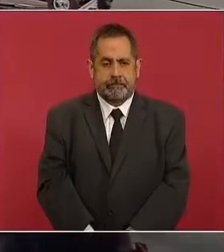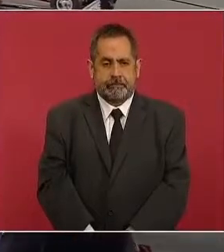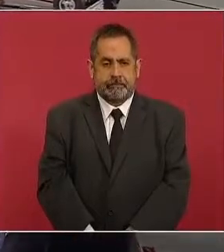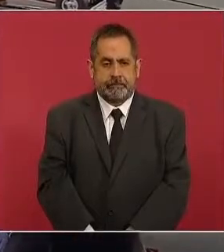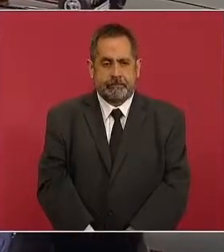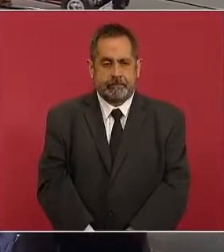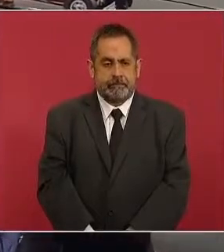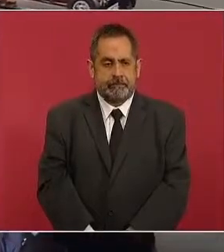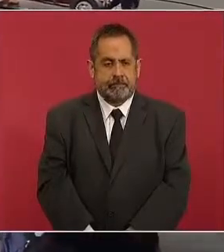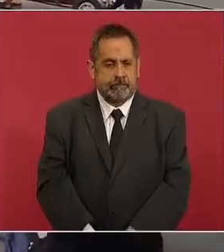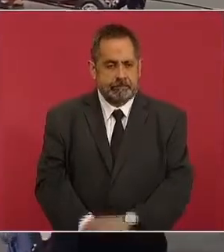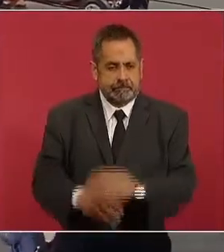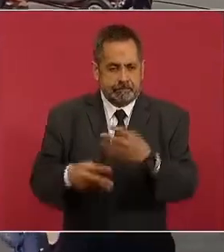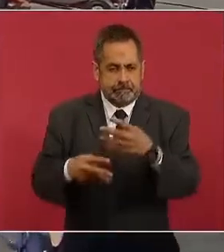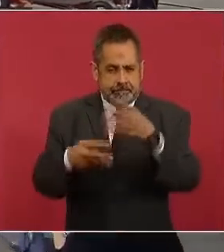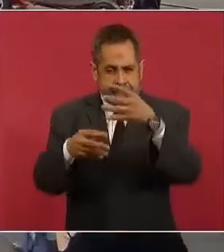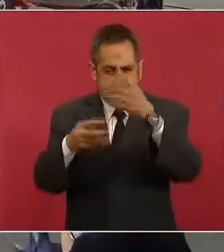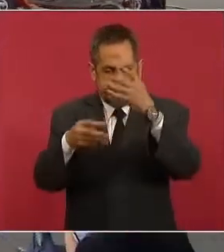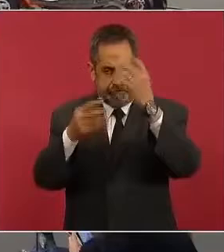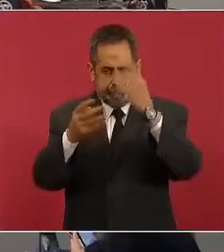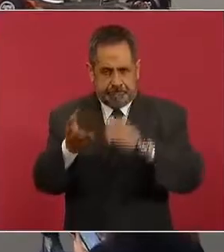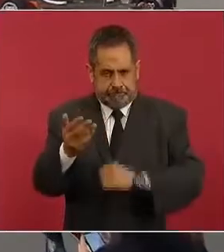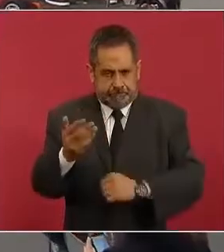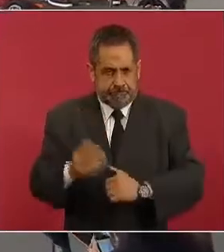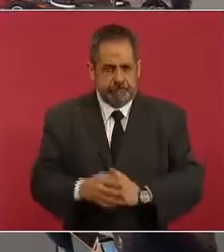A ver, bájale.